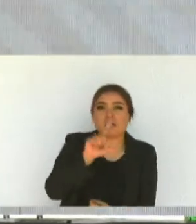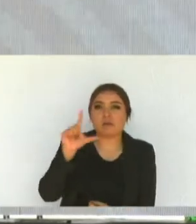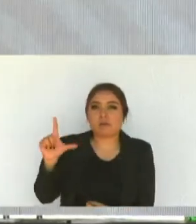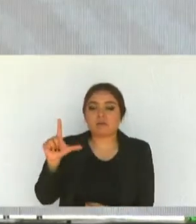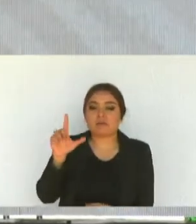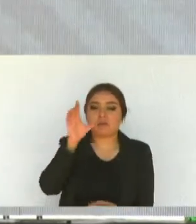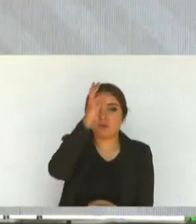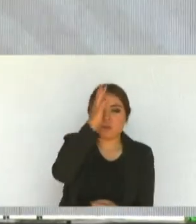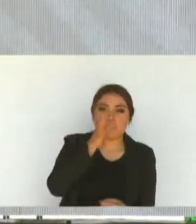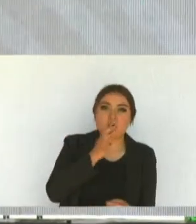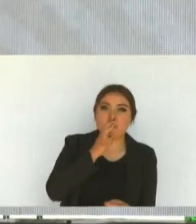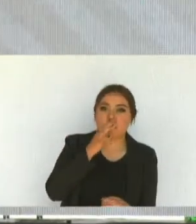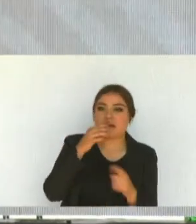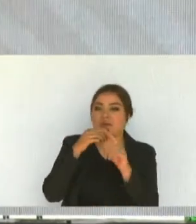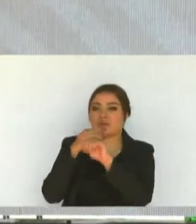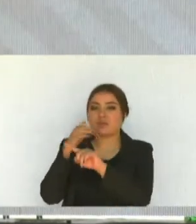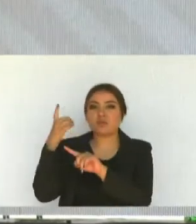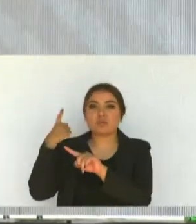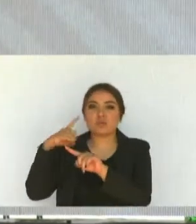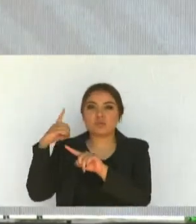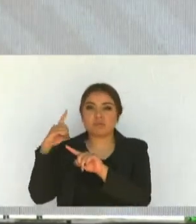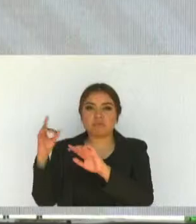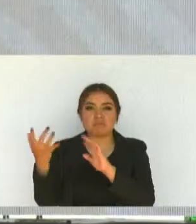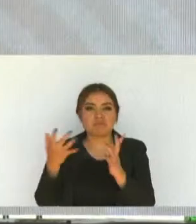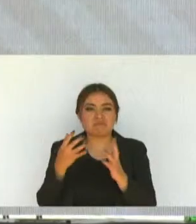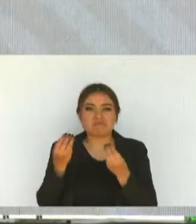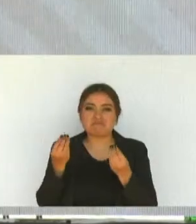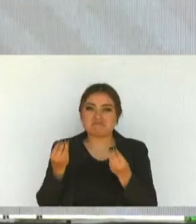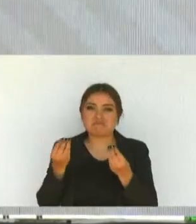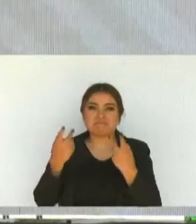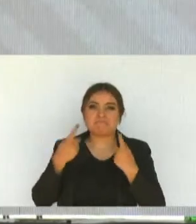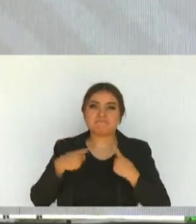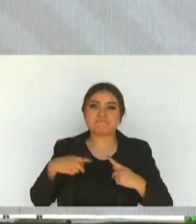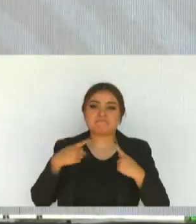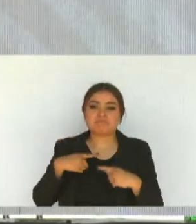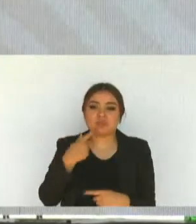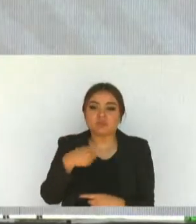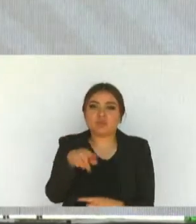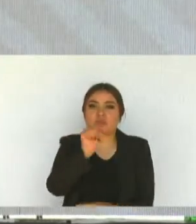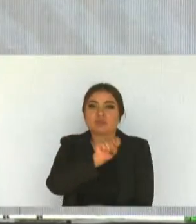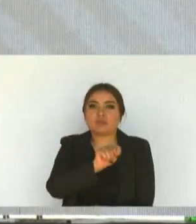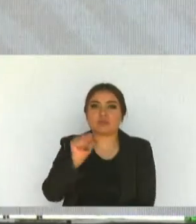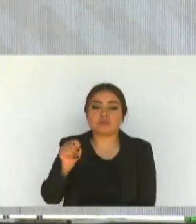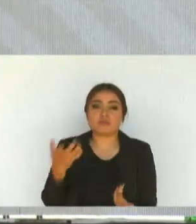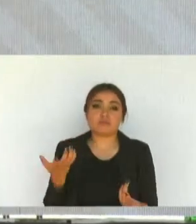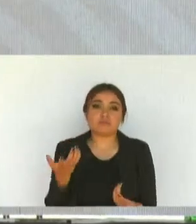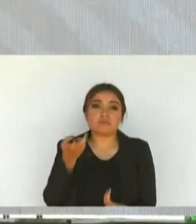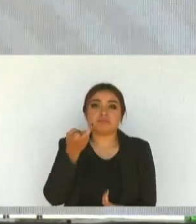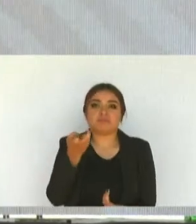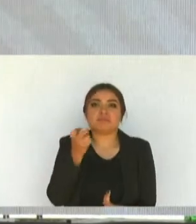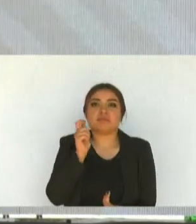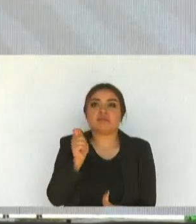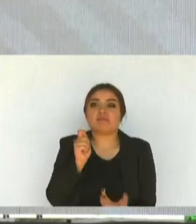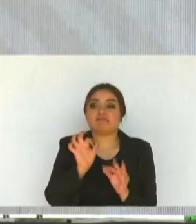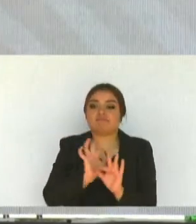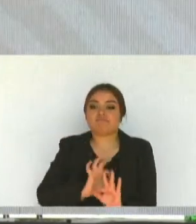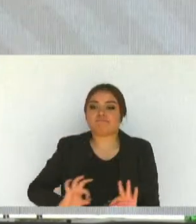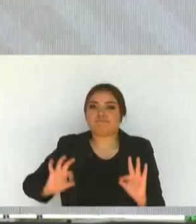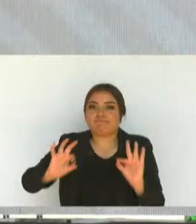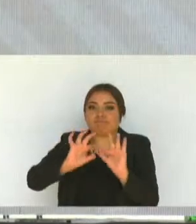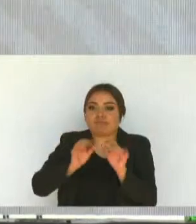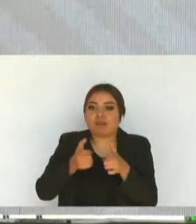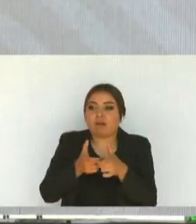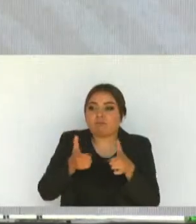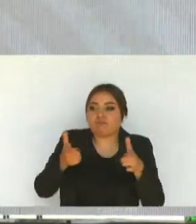de Durango, cerca de 800 mil habitantes aquí en Torreón, lo cual nos ha hecho una gran potencia en materia